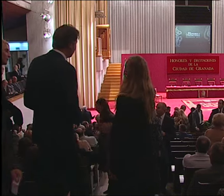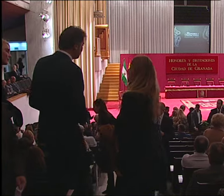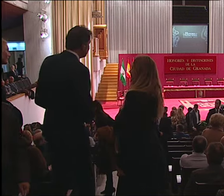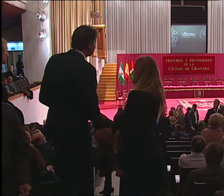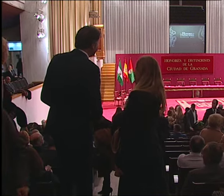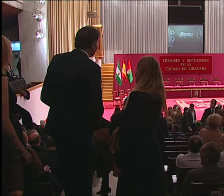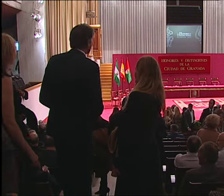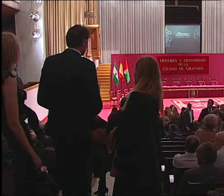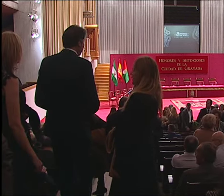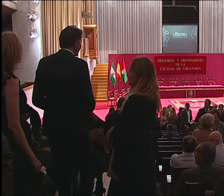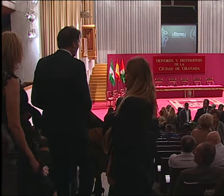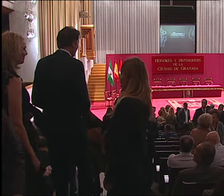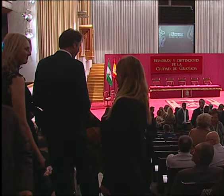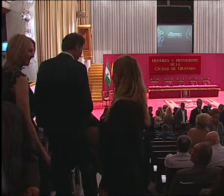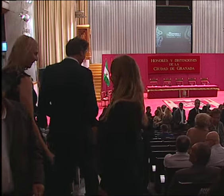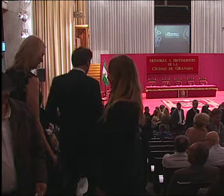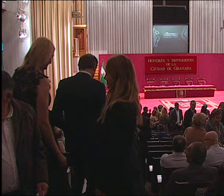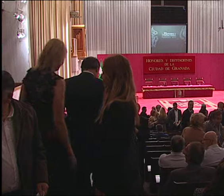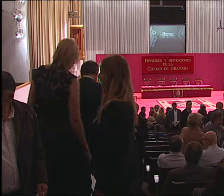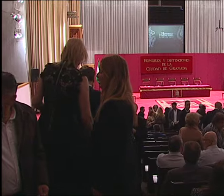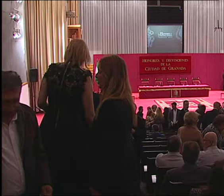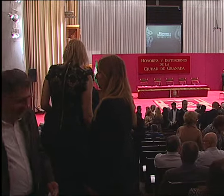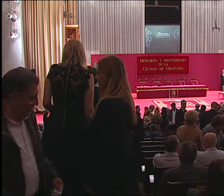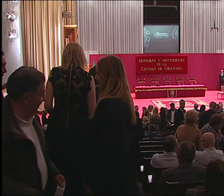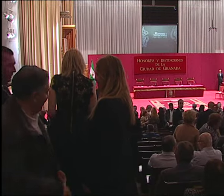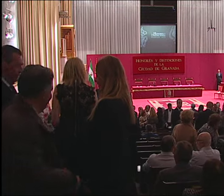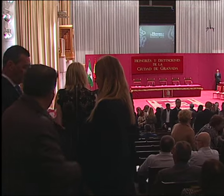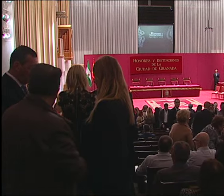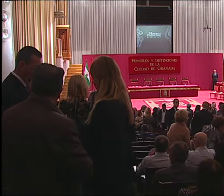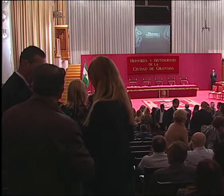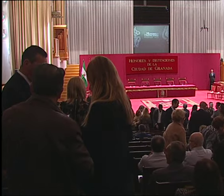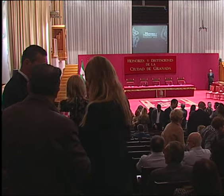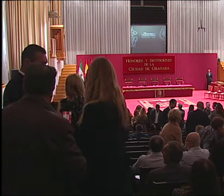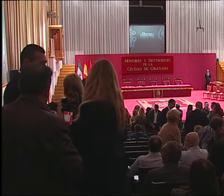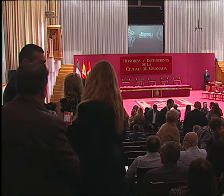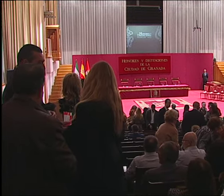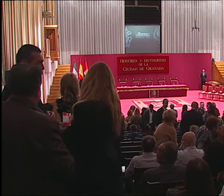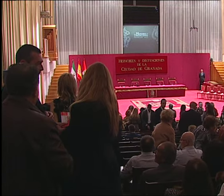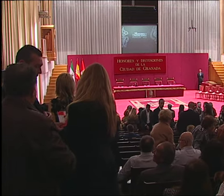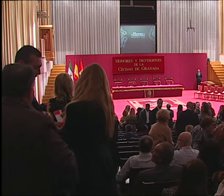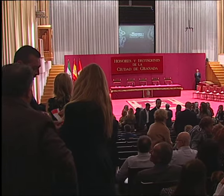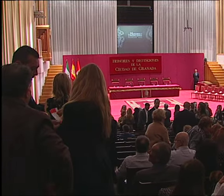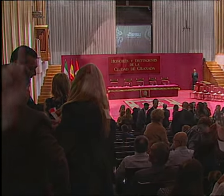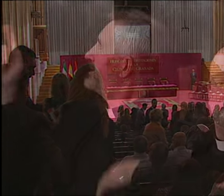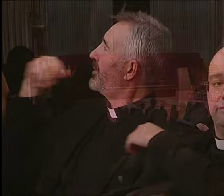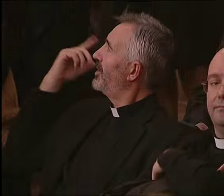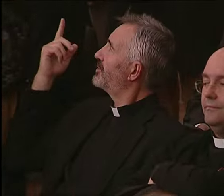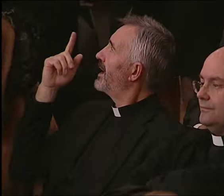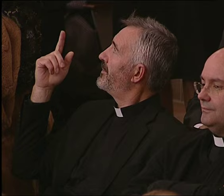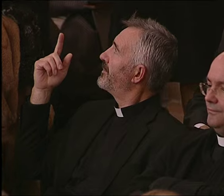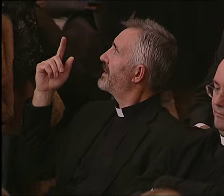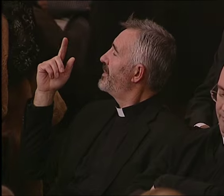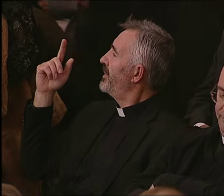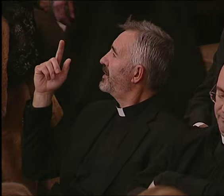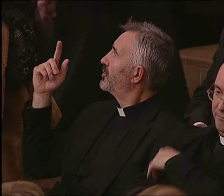teniente general jefe del MADOC, José Manuel de la Esperanza, que está esperando, que está también en el